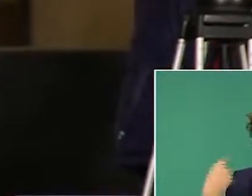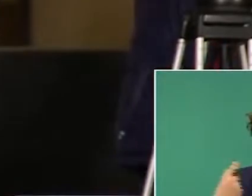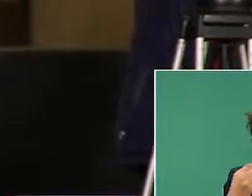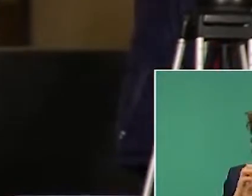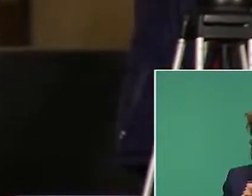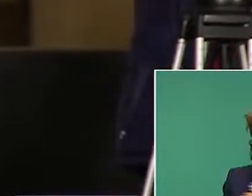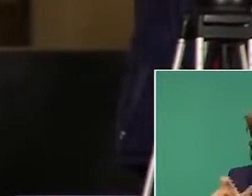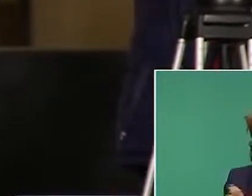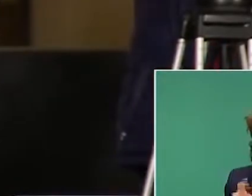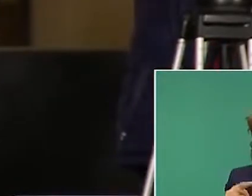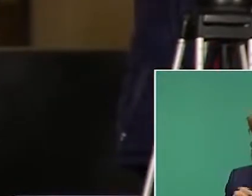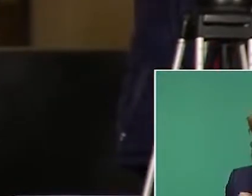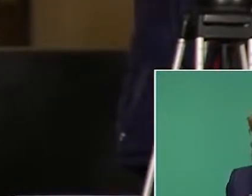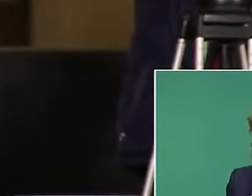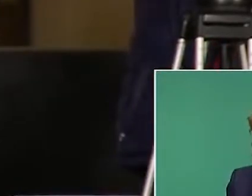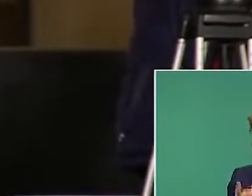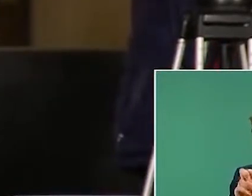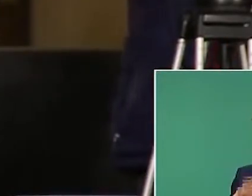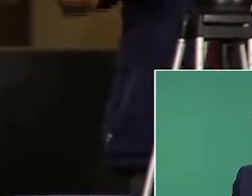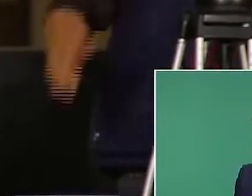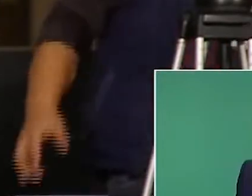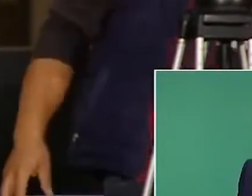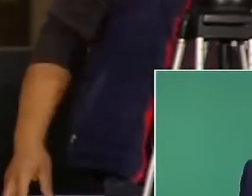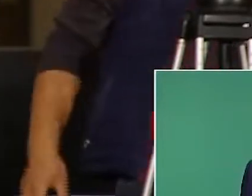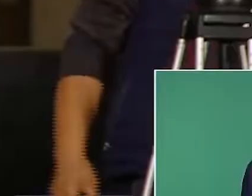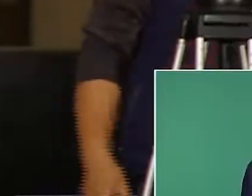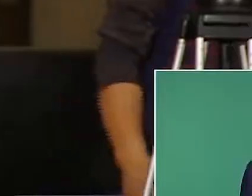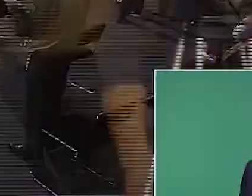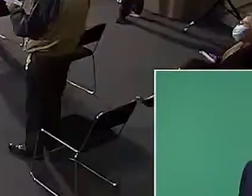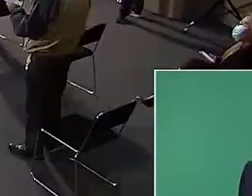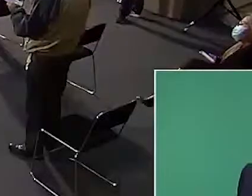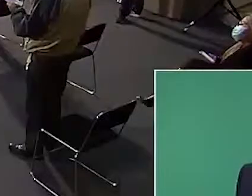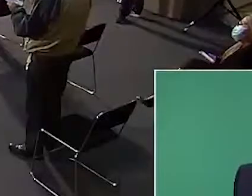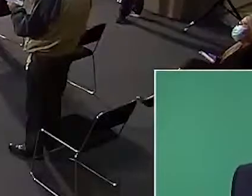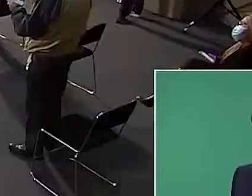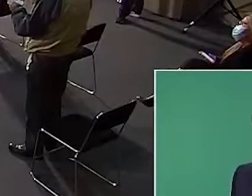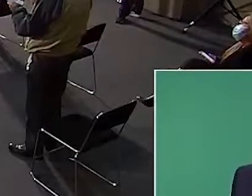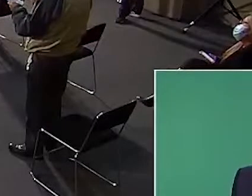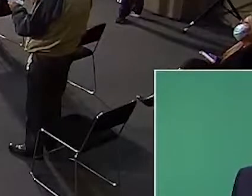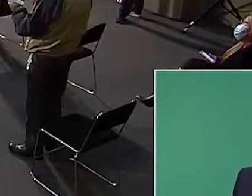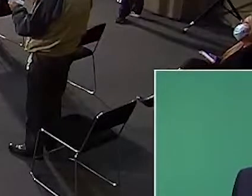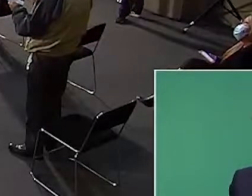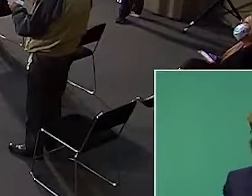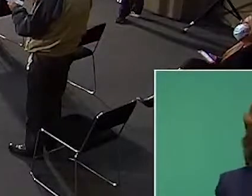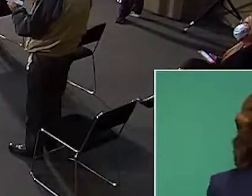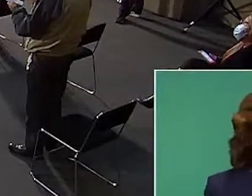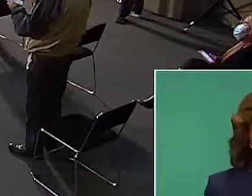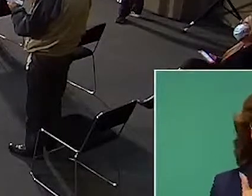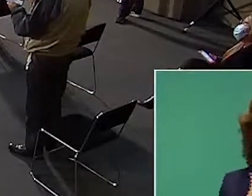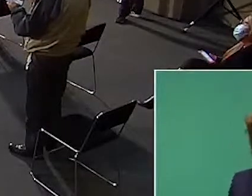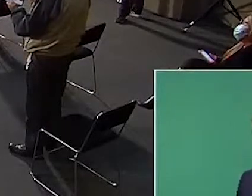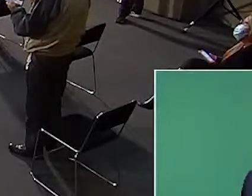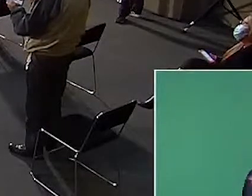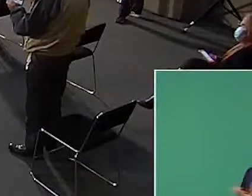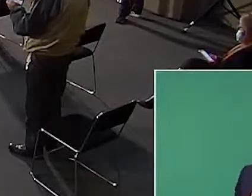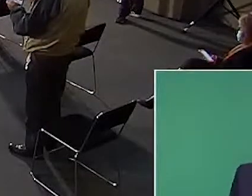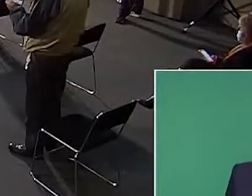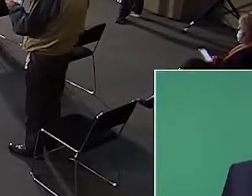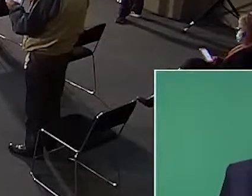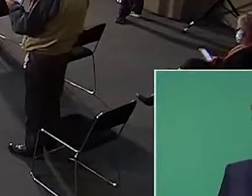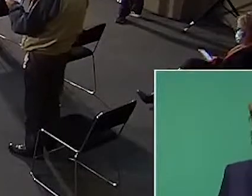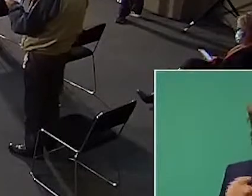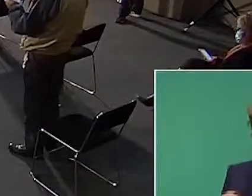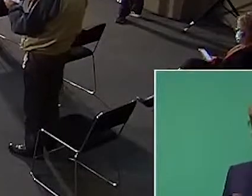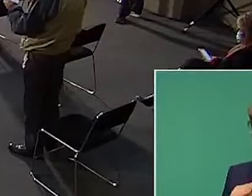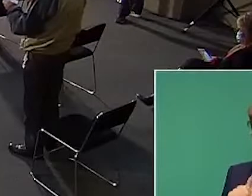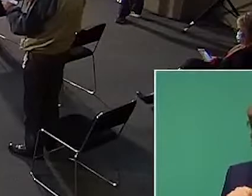Esa fue la frase. Y Vladimir Ilich Malagón lo acusó de querer intervenir en